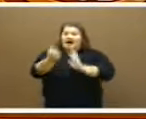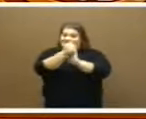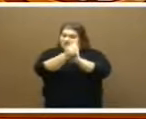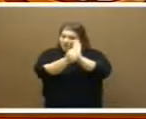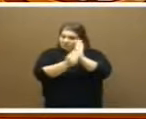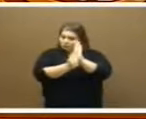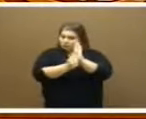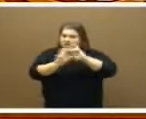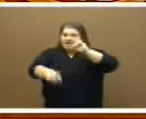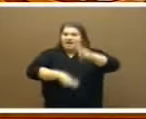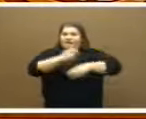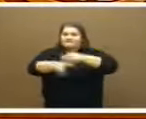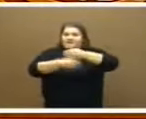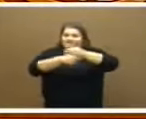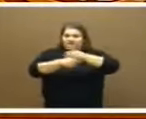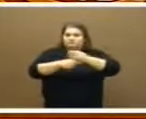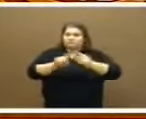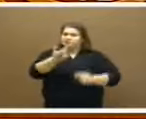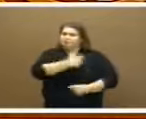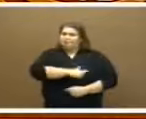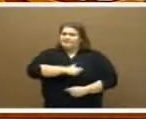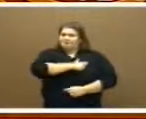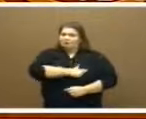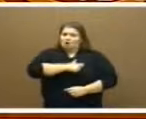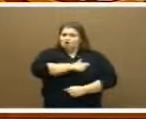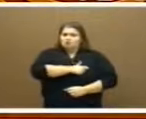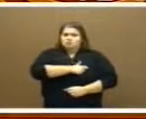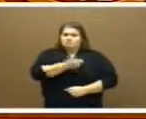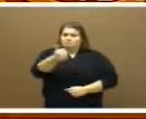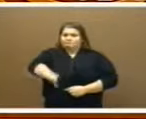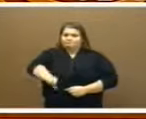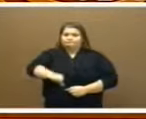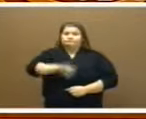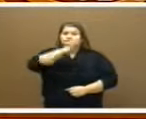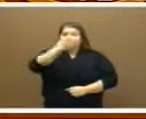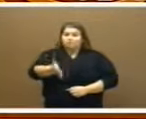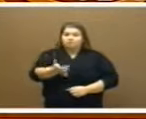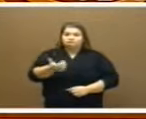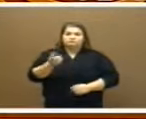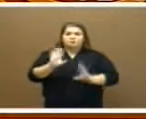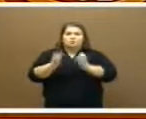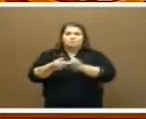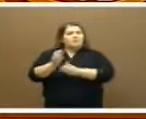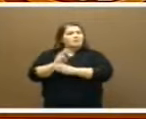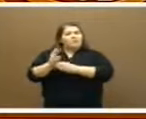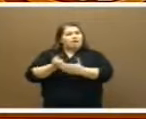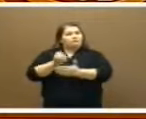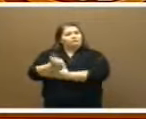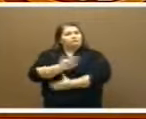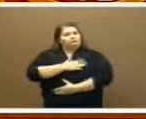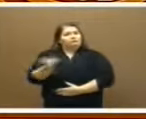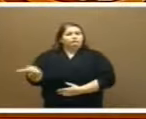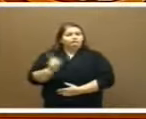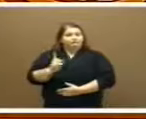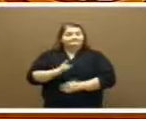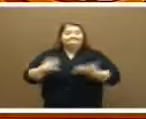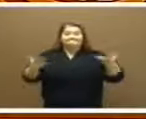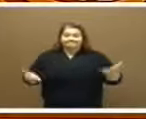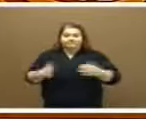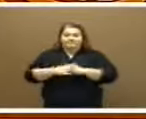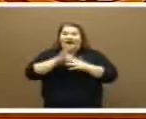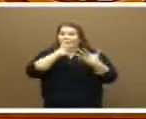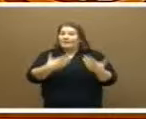enmienda decayó cuando pasó por comisión, porque el Partido Popular no tuvo a bien apoyarla. Por lo tanto,